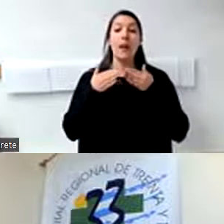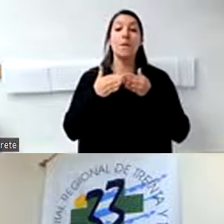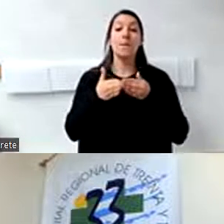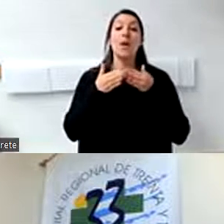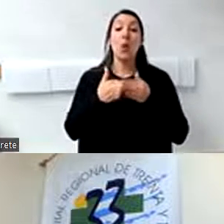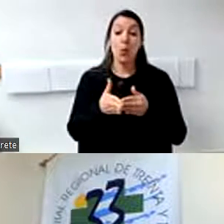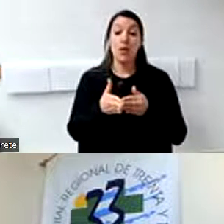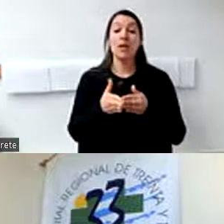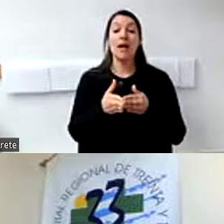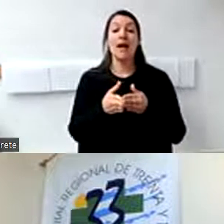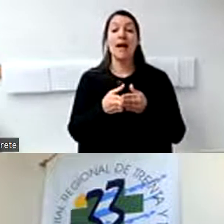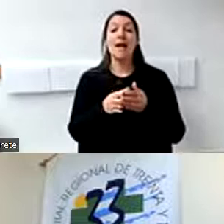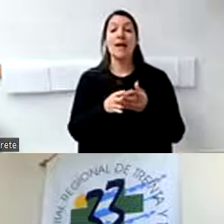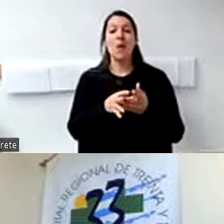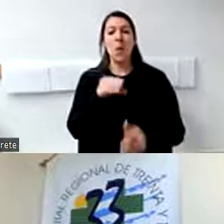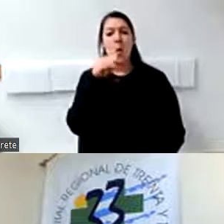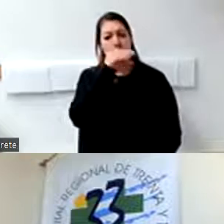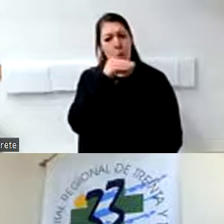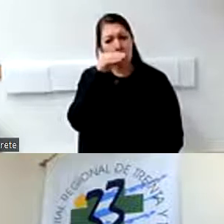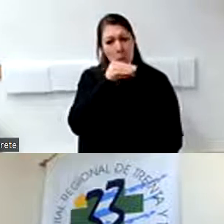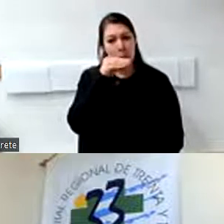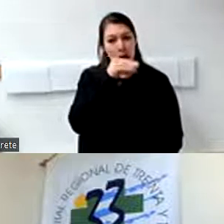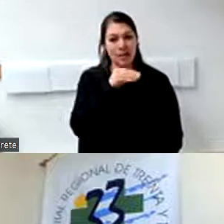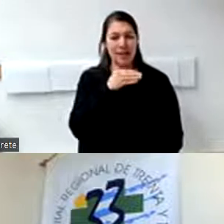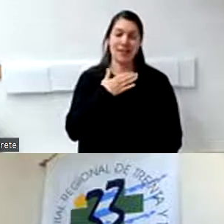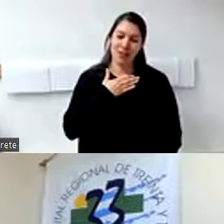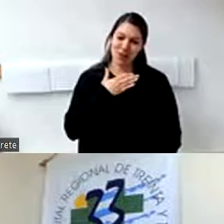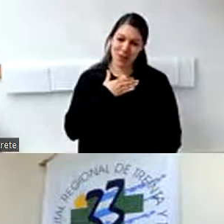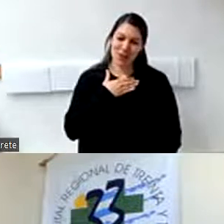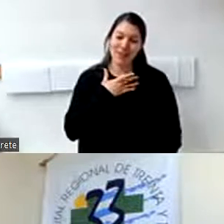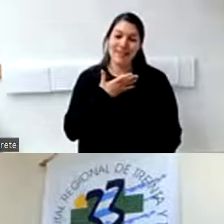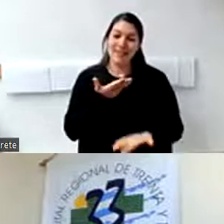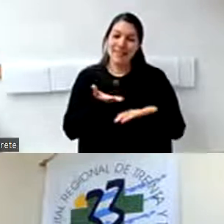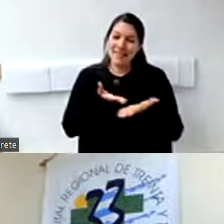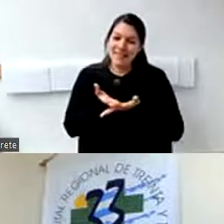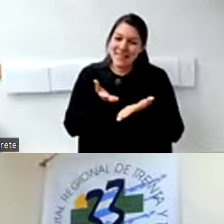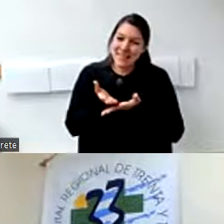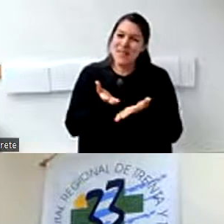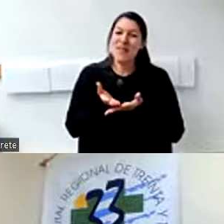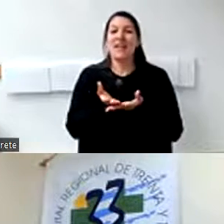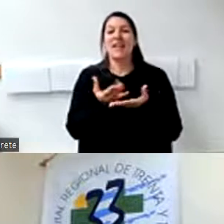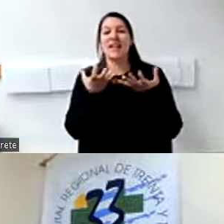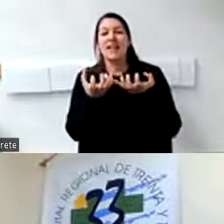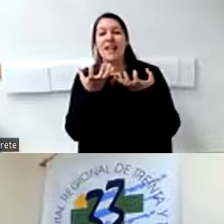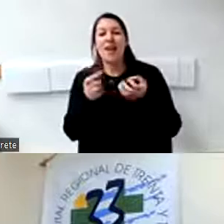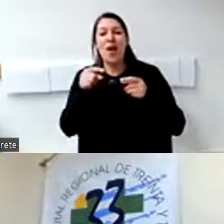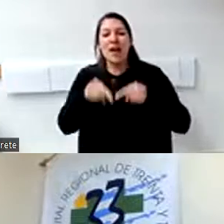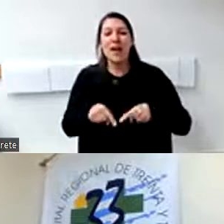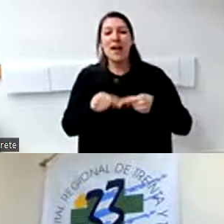curiosa, simplemente como para vernos las caras. Saben que yo soy medio inquisitivo siempre cuando agarro acá